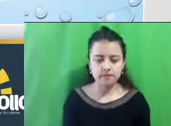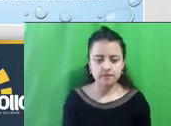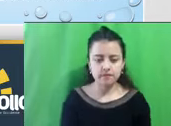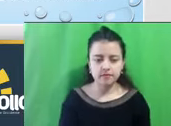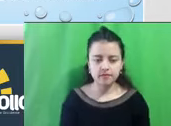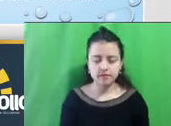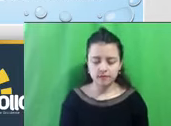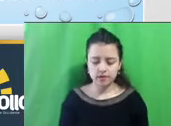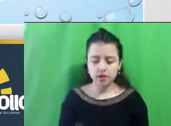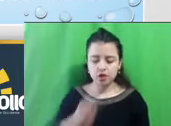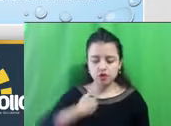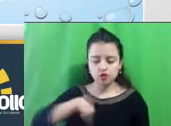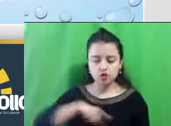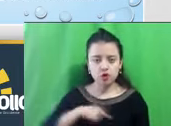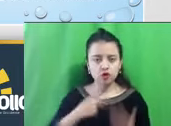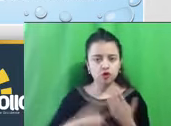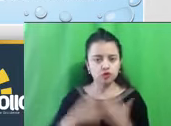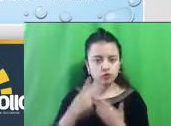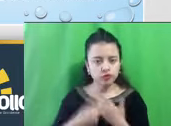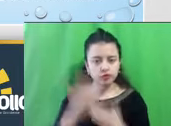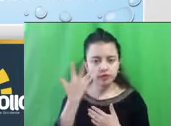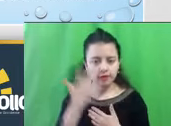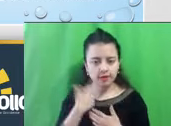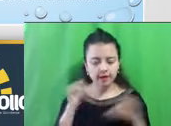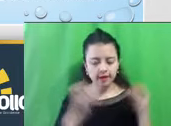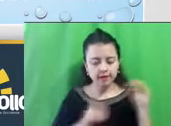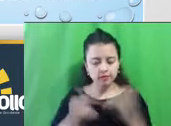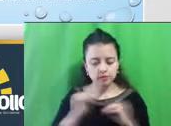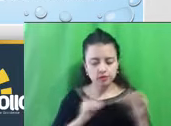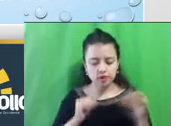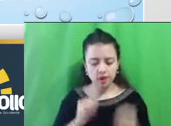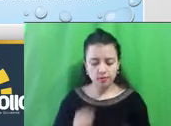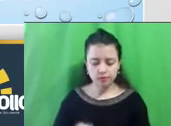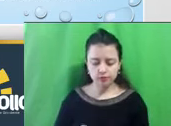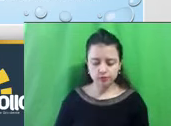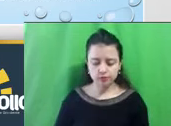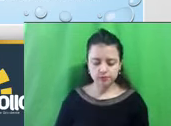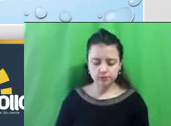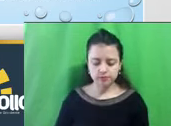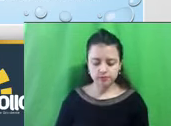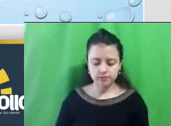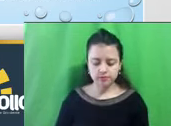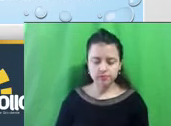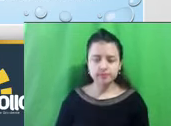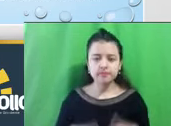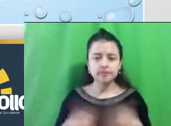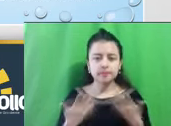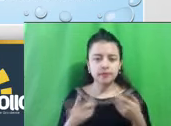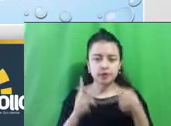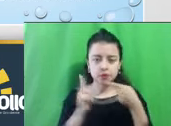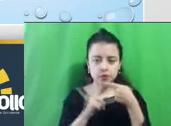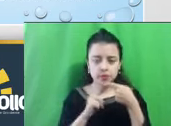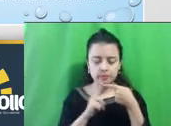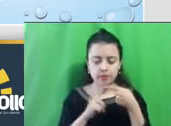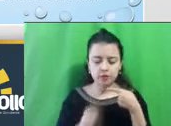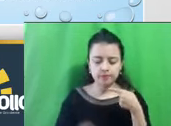diariamente en la empresa Aguas de Facatativá. Uno de los primeros aspectos que queremos